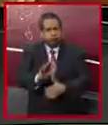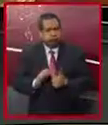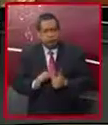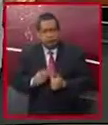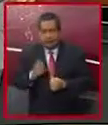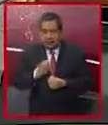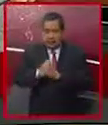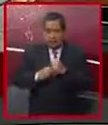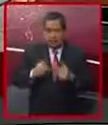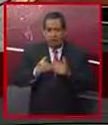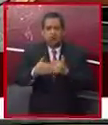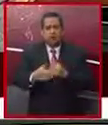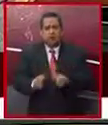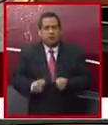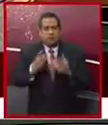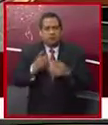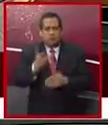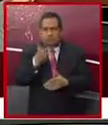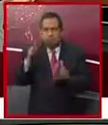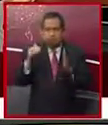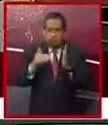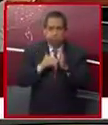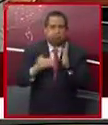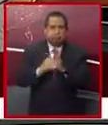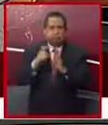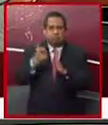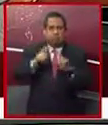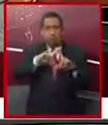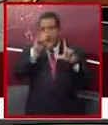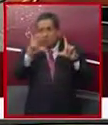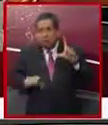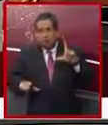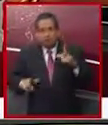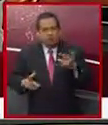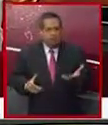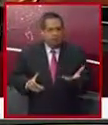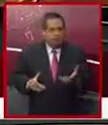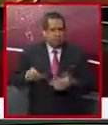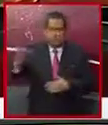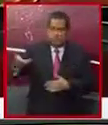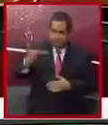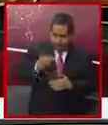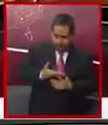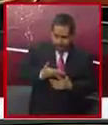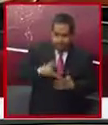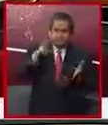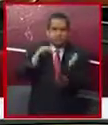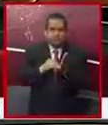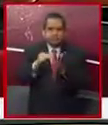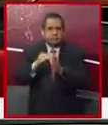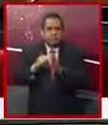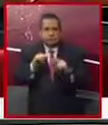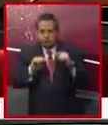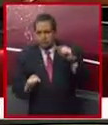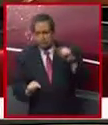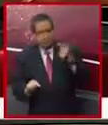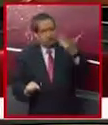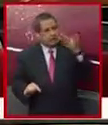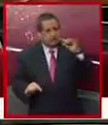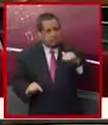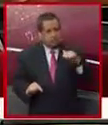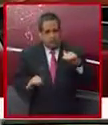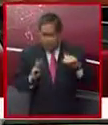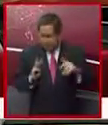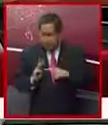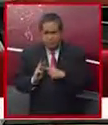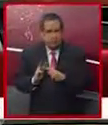el país, tiene más o menos como 10,000 millones de pesos. La propuesta que manda el Poder Ejecutivo es de 3,000 millones de pesos. Esos 10,000 millones de pesos